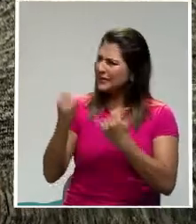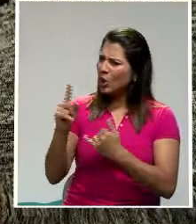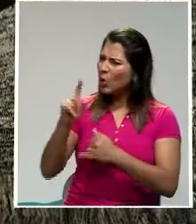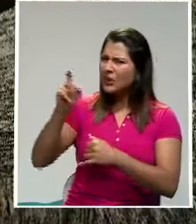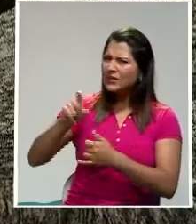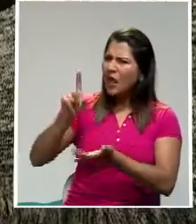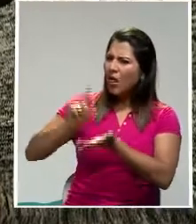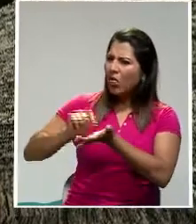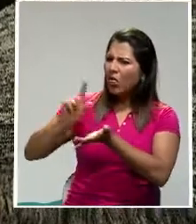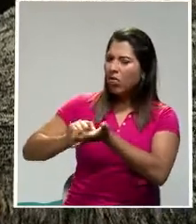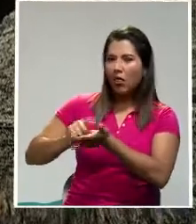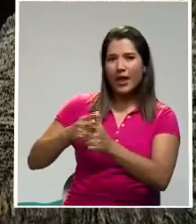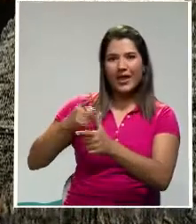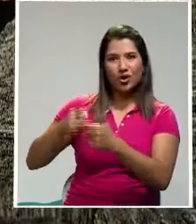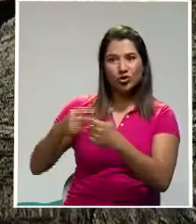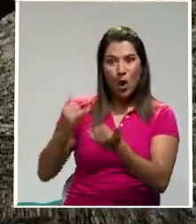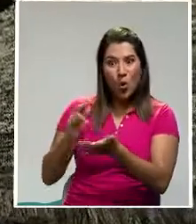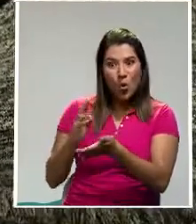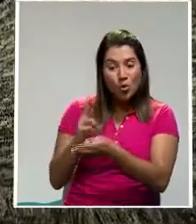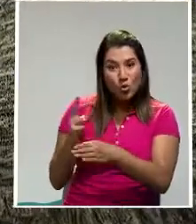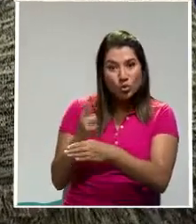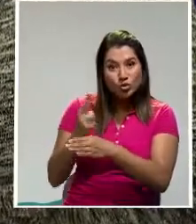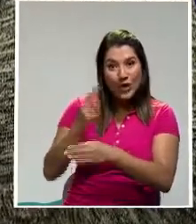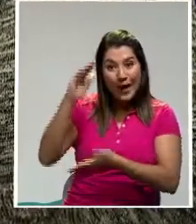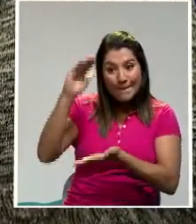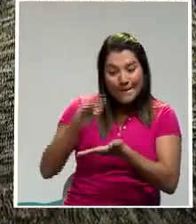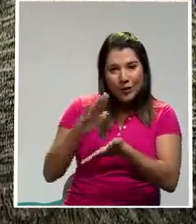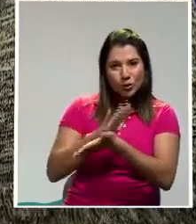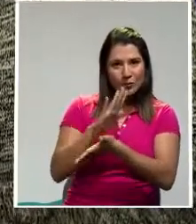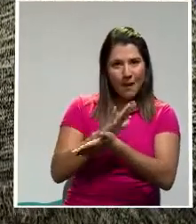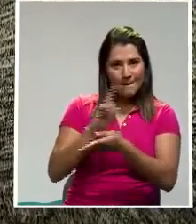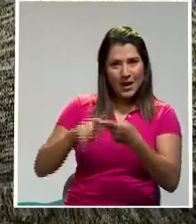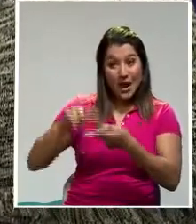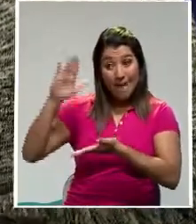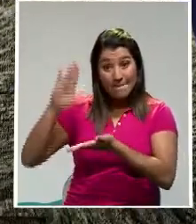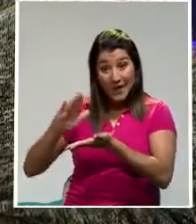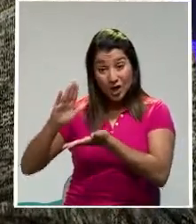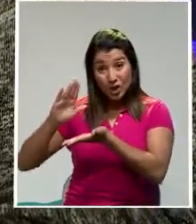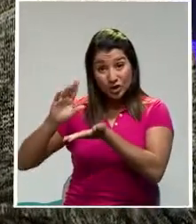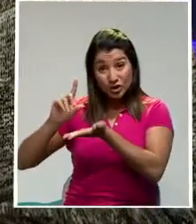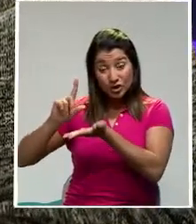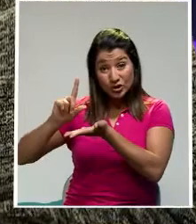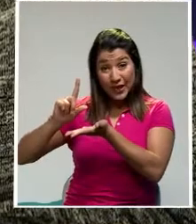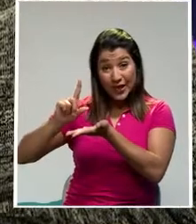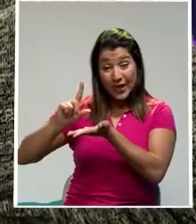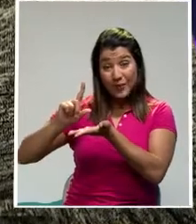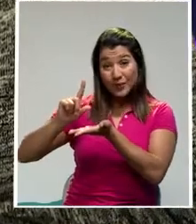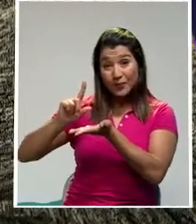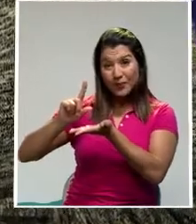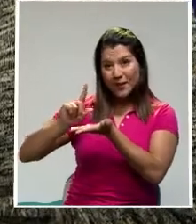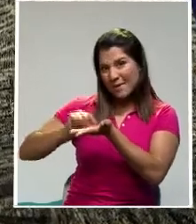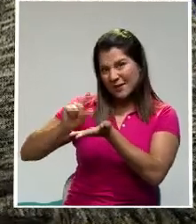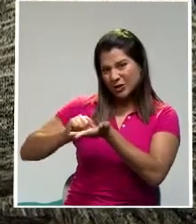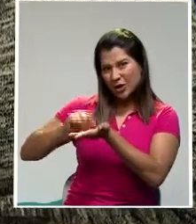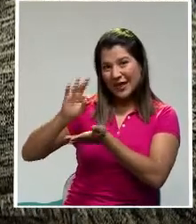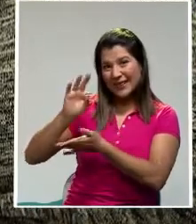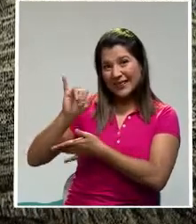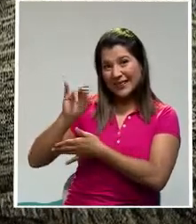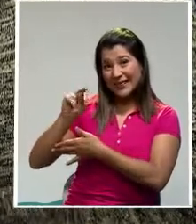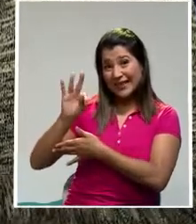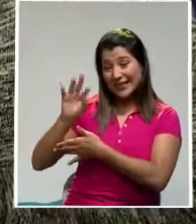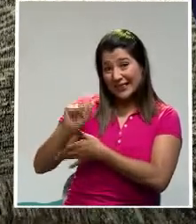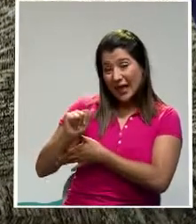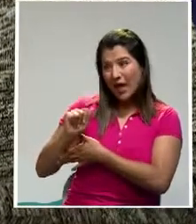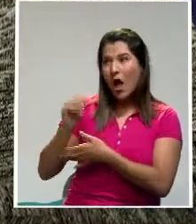el ahorro en papel, el ahorro en tinta ha sido muy importante. Y no ha habido ningún impacto porque ya no se imprima.